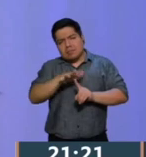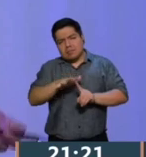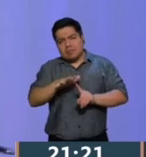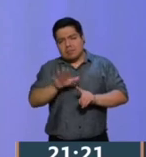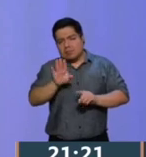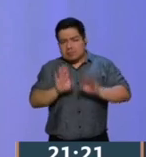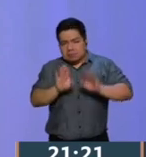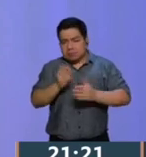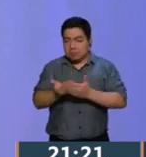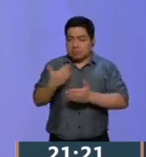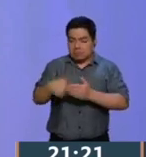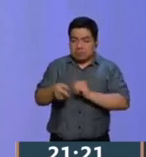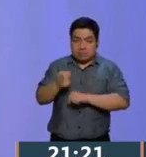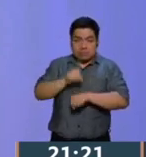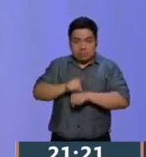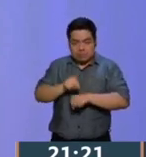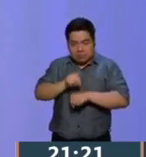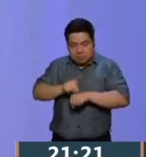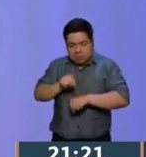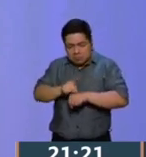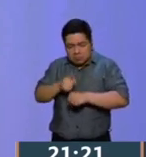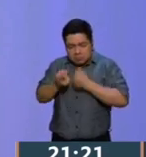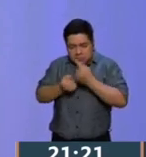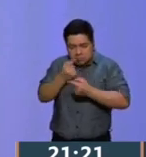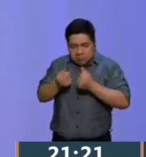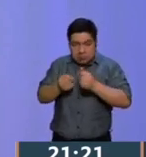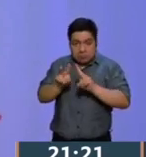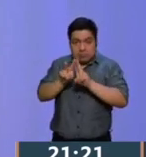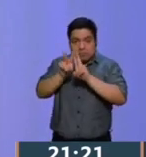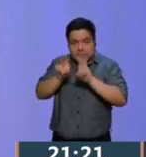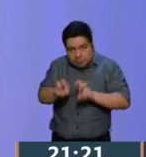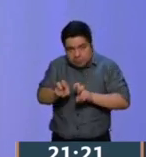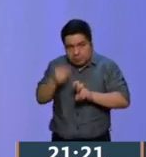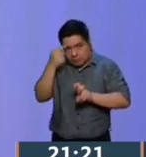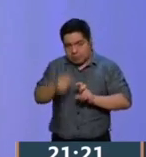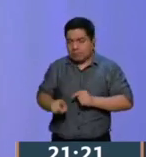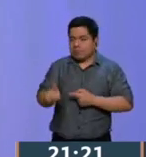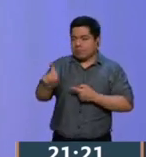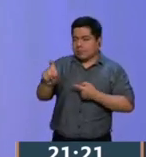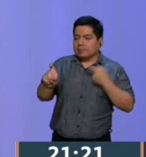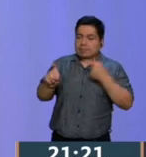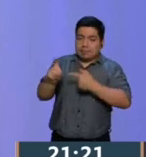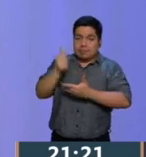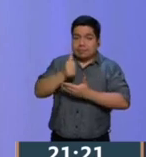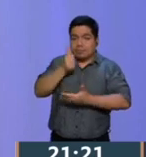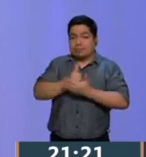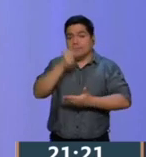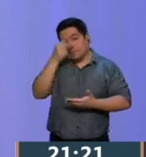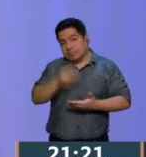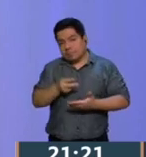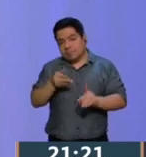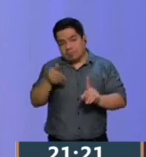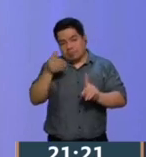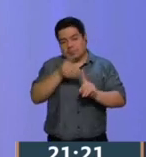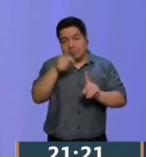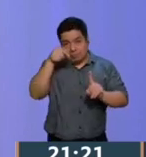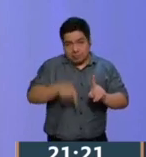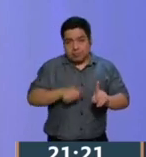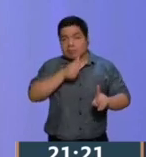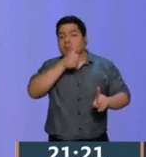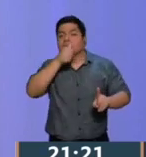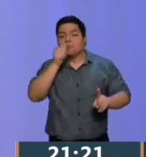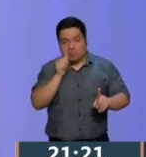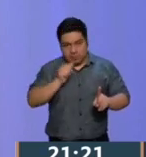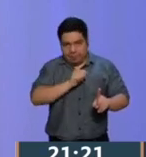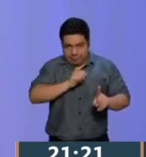que en los últimos días, en las últimas semanas, hemos visto un tema que ha resaltado respecto al agua aquí en la Ciudad de México, específicamente aquí en la alcaldía Benito